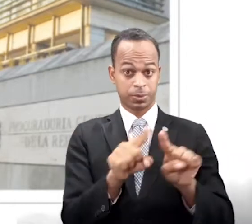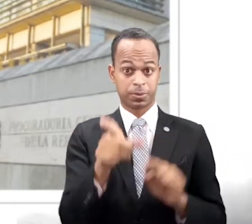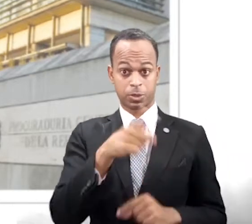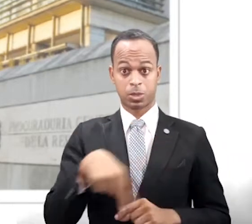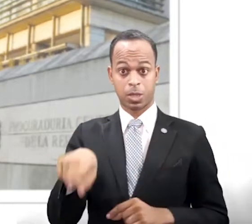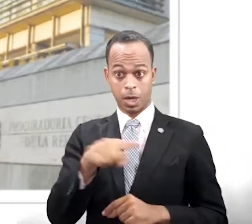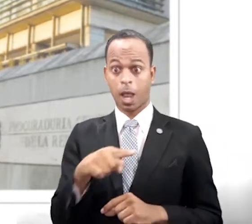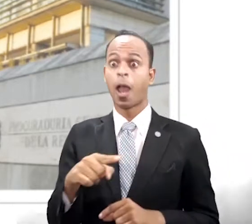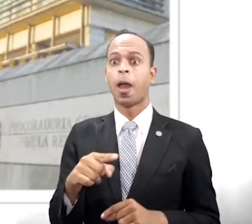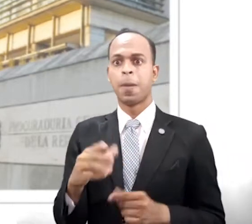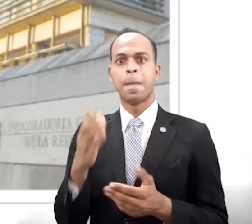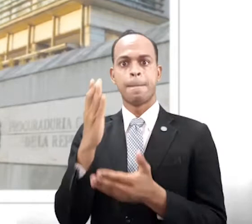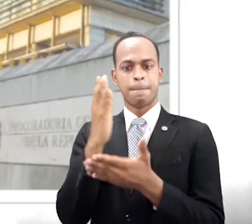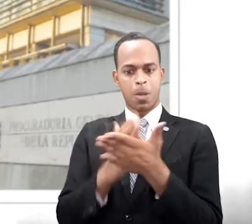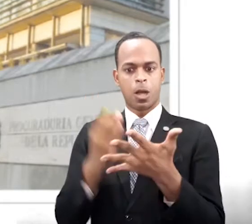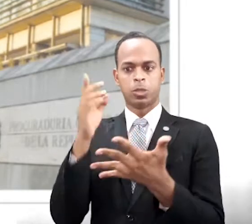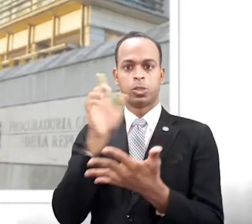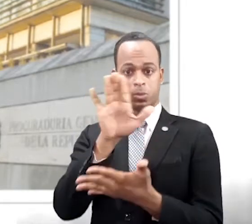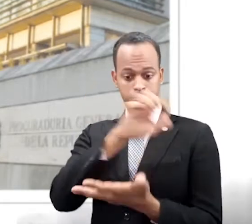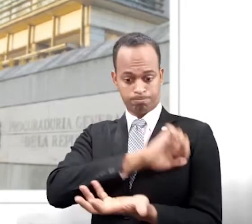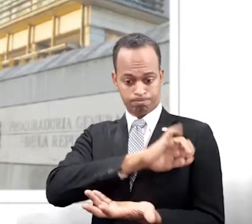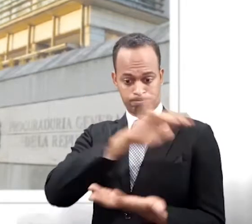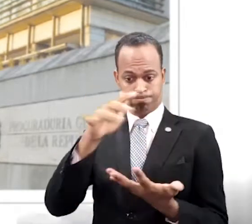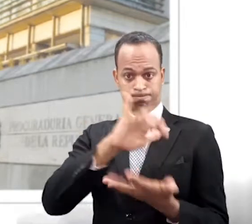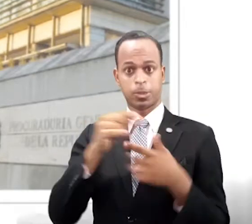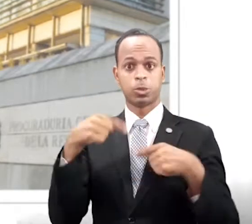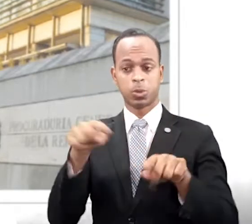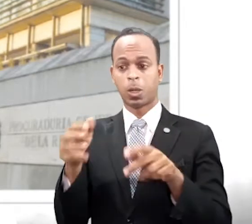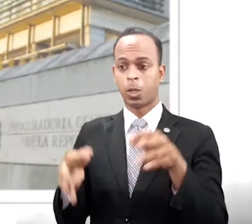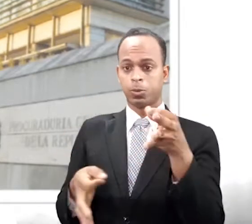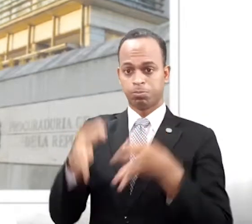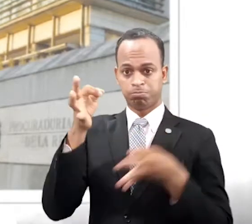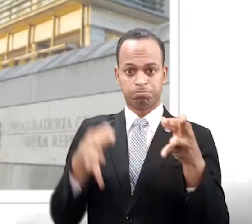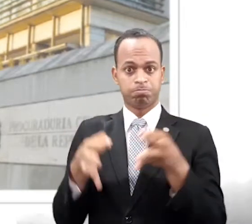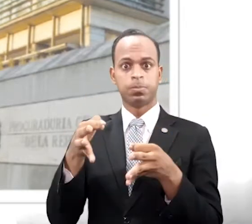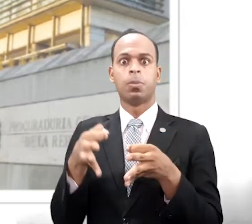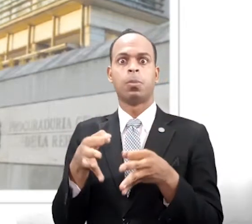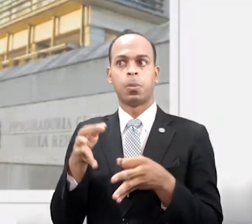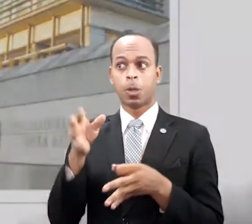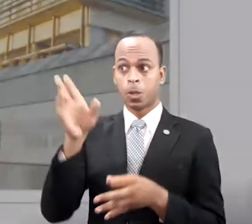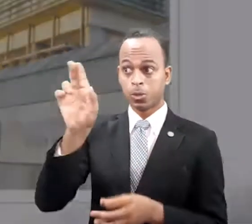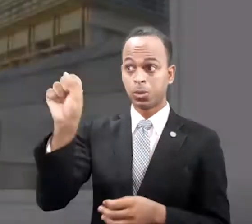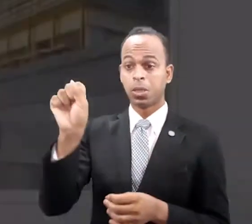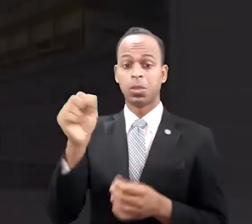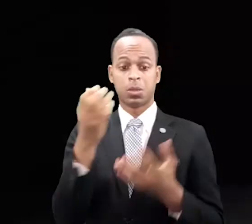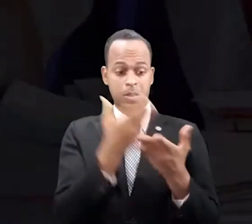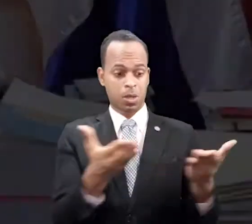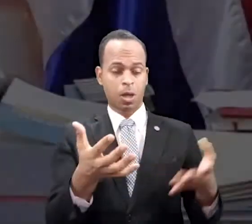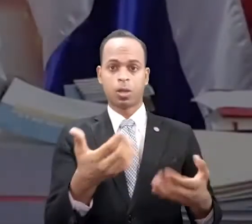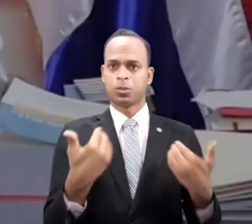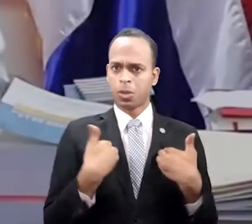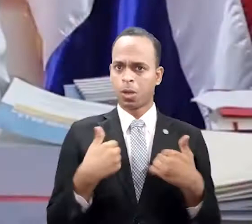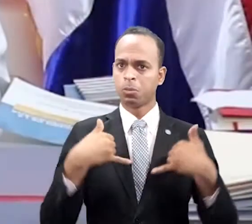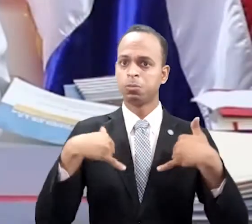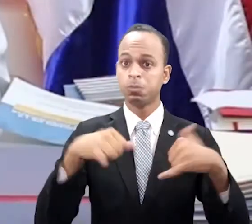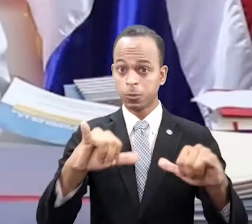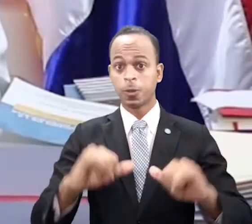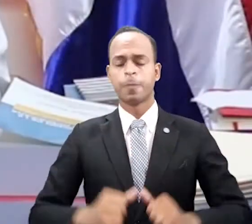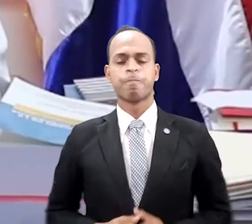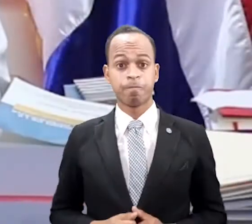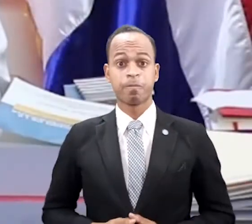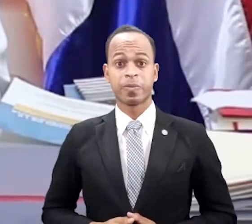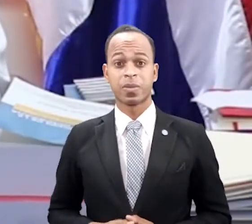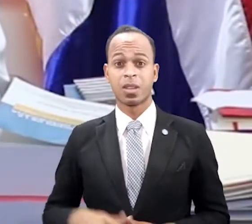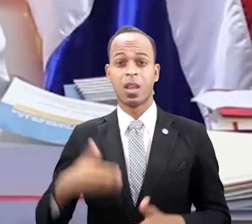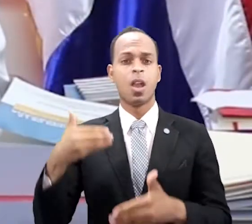quienes lograron preservar gran parte de sus fortunas en los procesos judiciales enfrentados en el extranjero. Un proceso